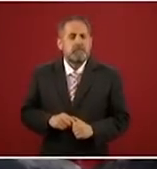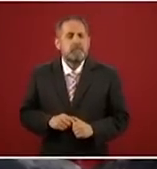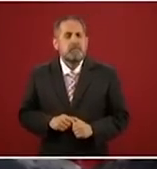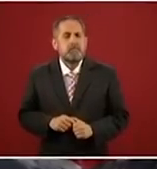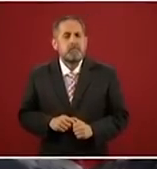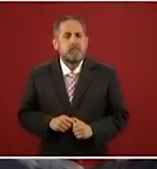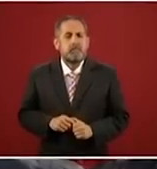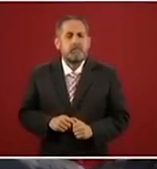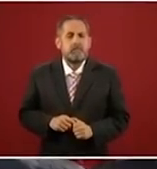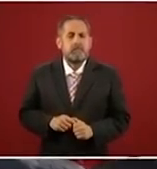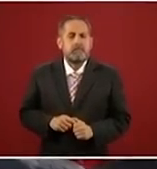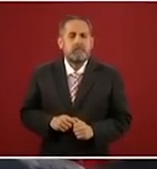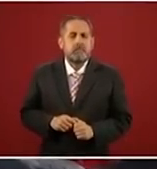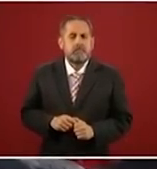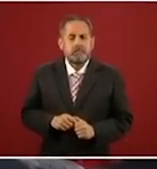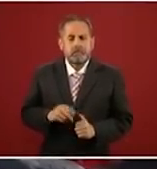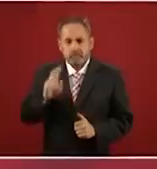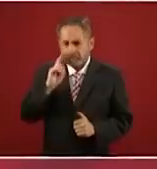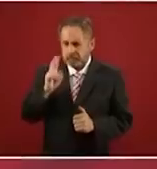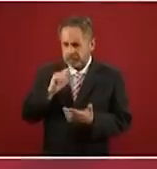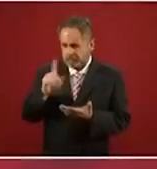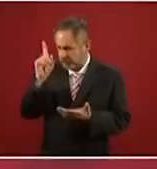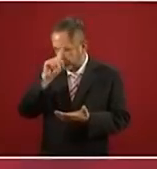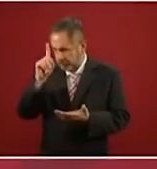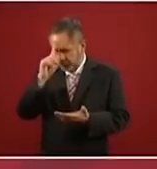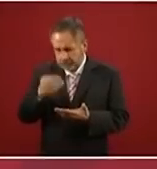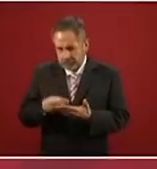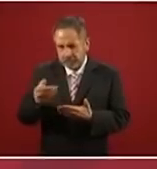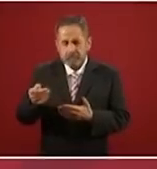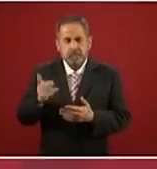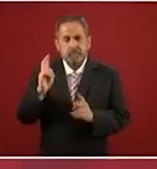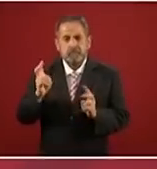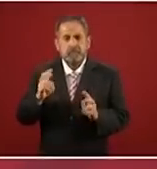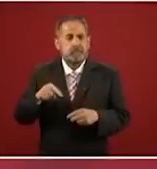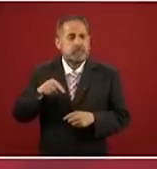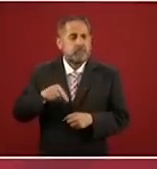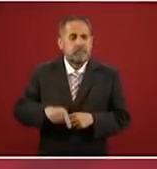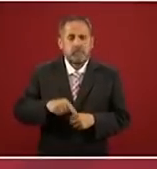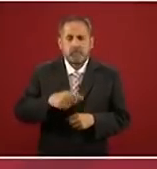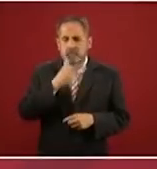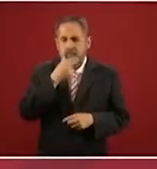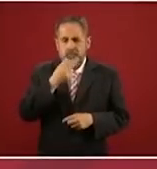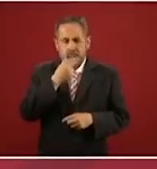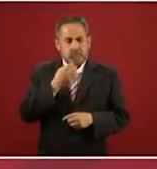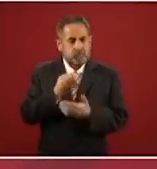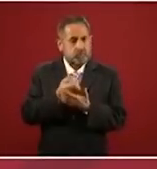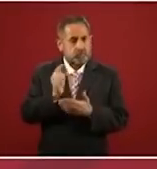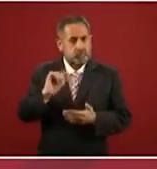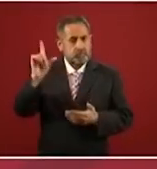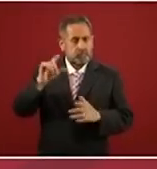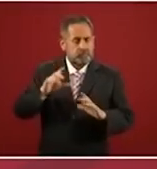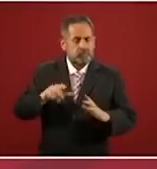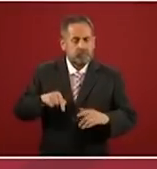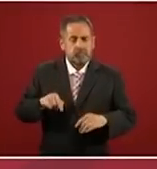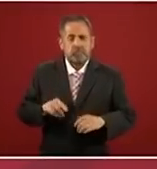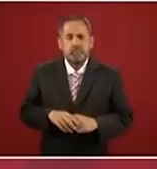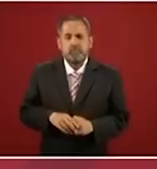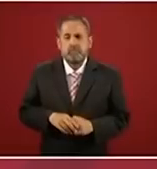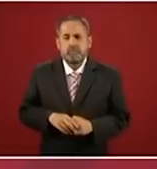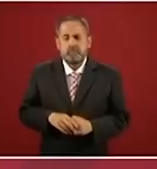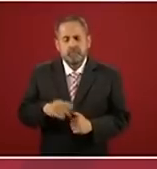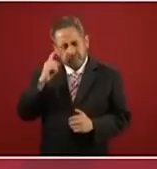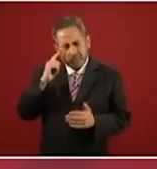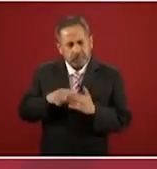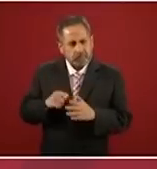lo podemos recomendar es de un economista famoso no creo que hayan